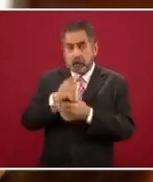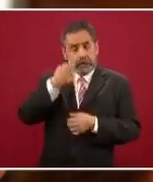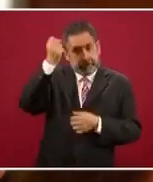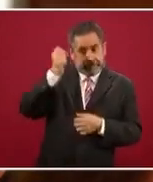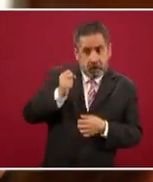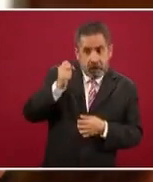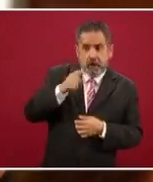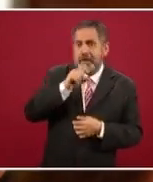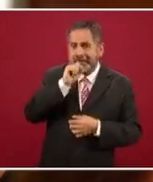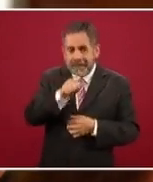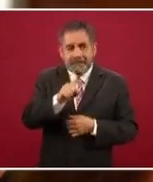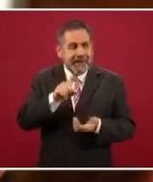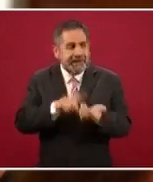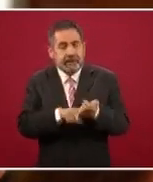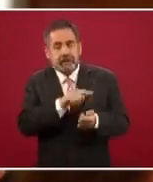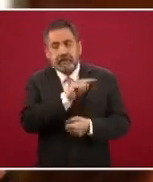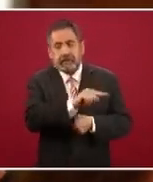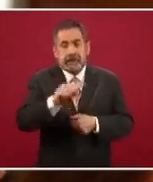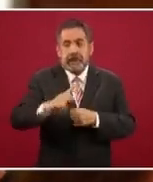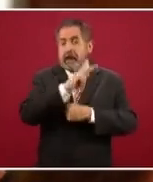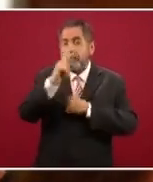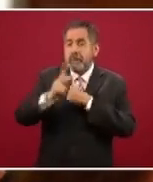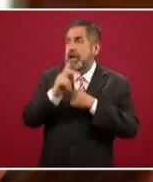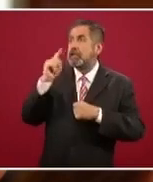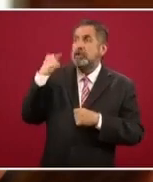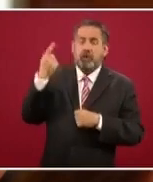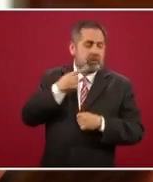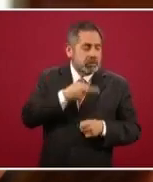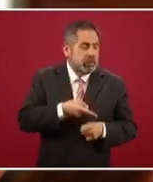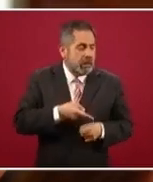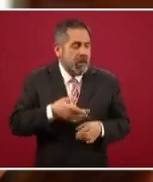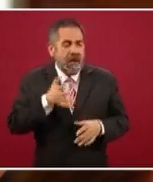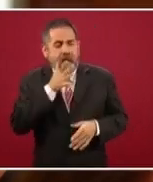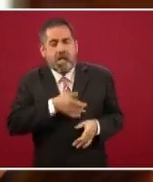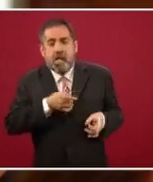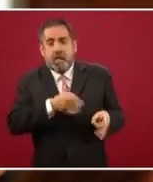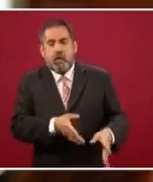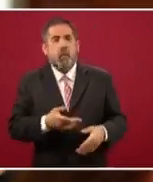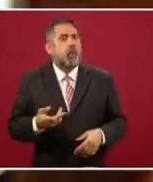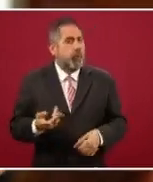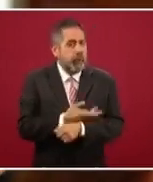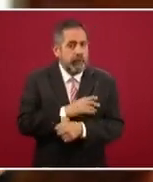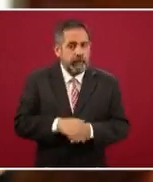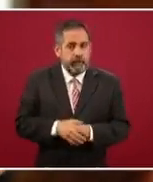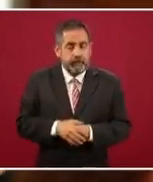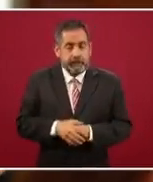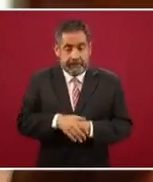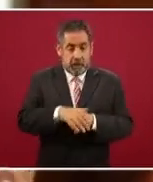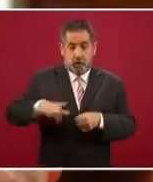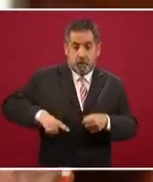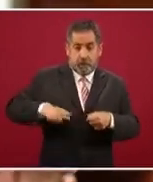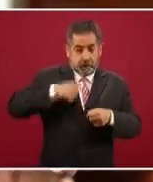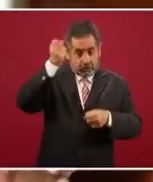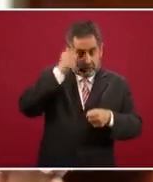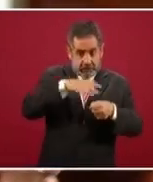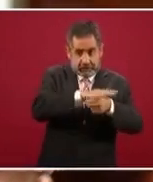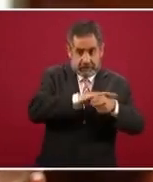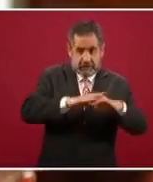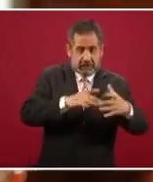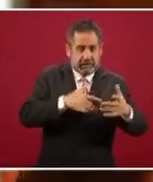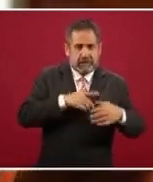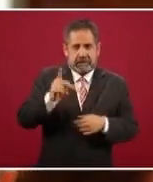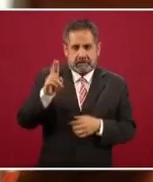banca ha dictaminado que tal vez el país pudiera correr un riesgo. La frialdad del gobierno local,